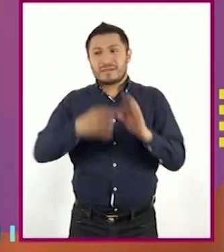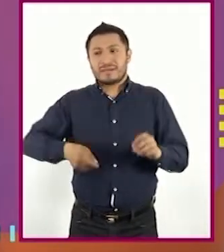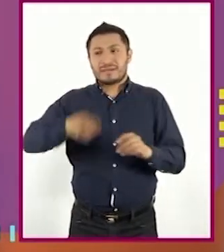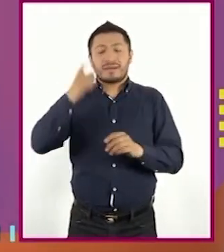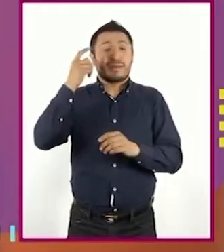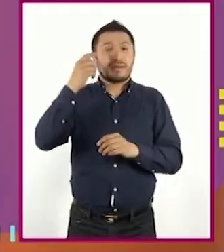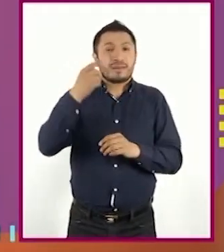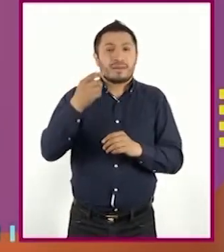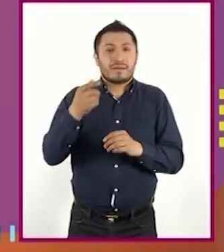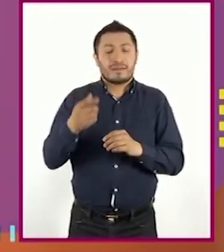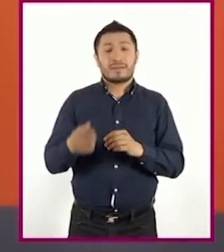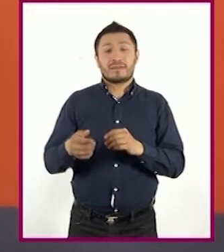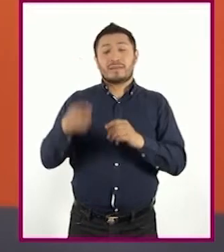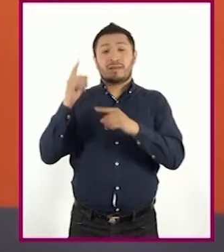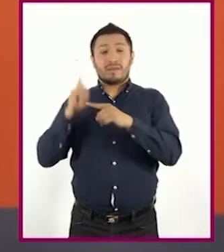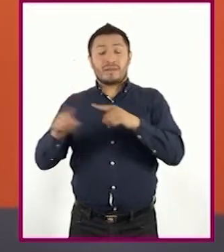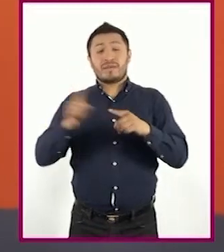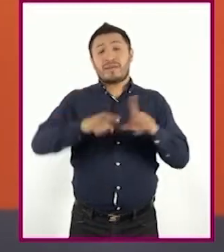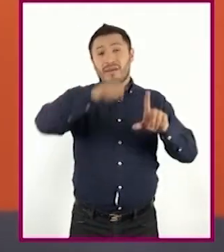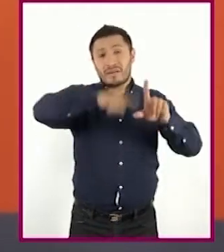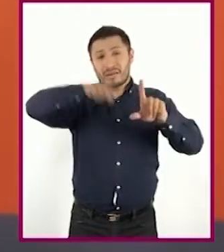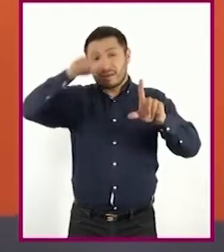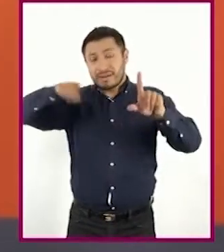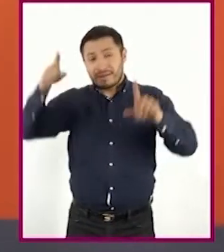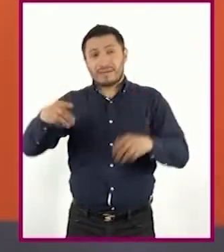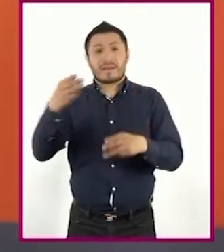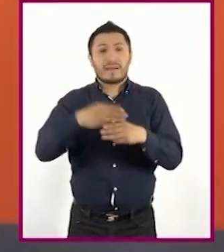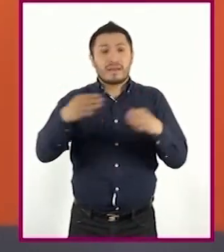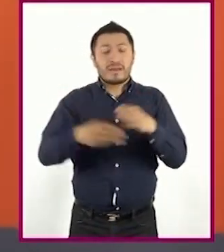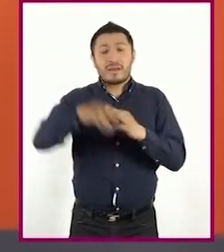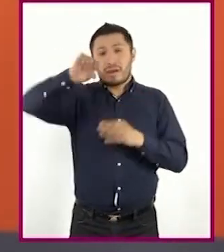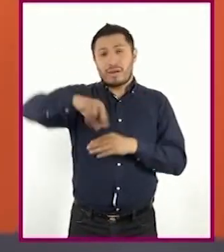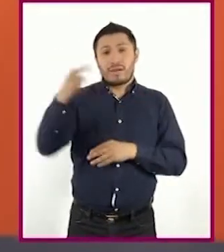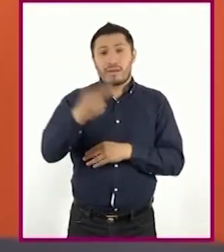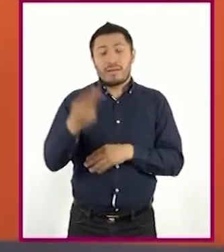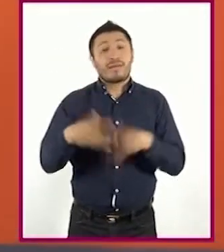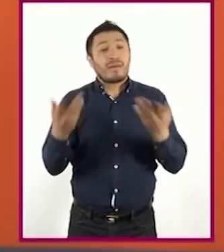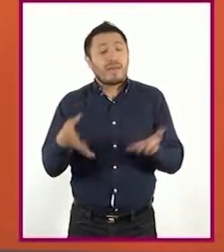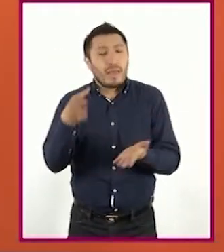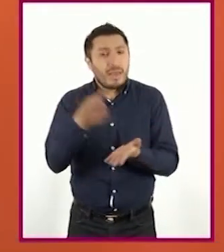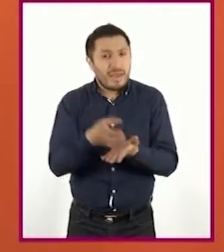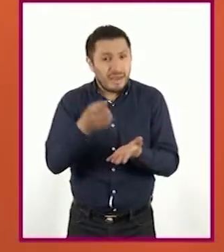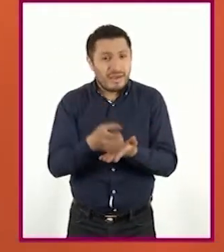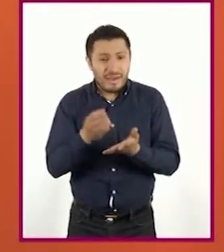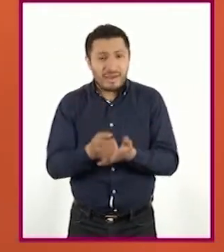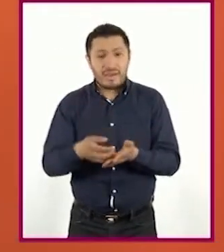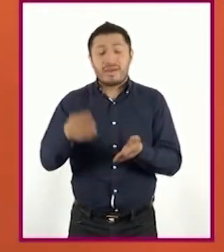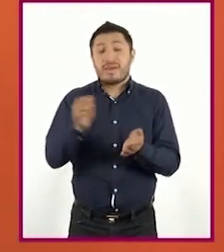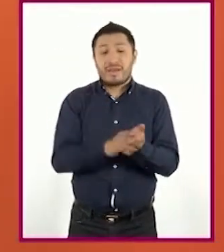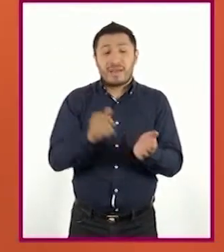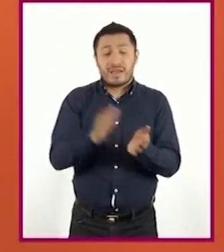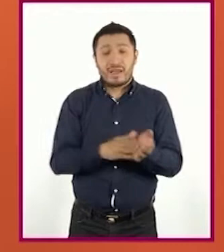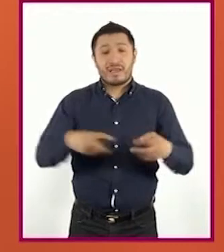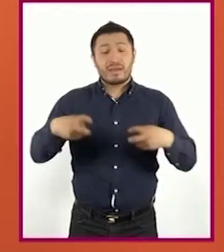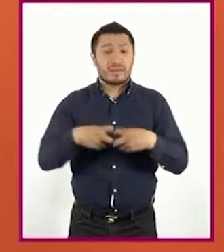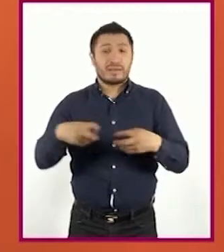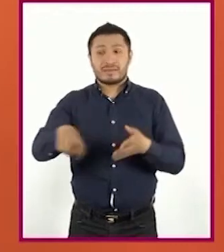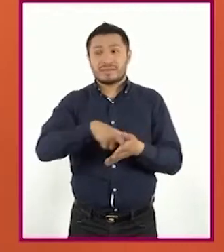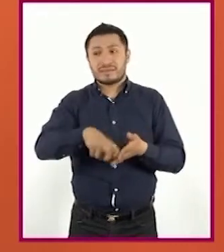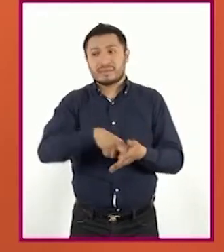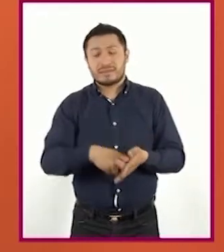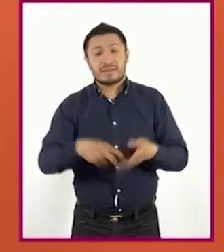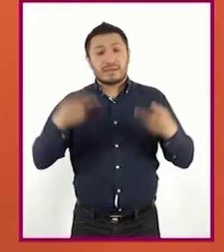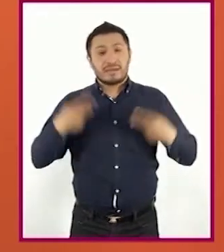a otro tipo de gráficas. Los materiales que se necesitan son cuaderno, lápiz y goma. Quienes